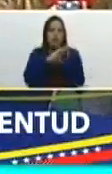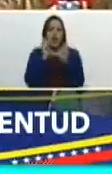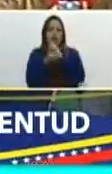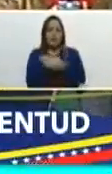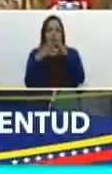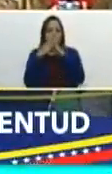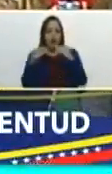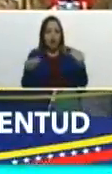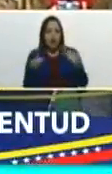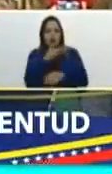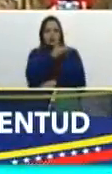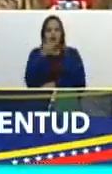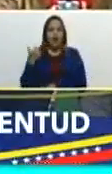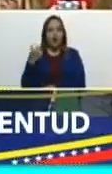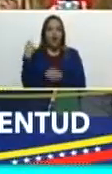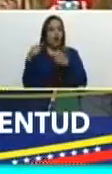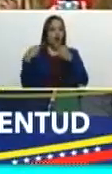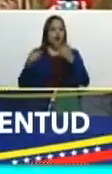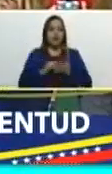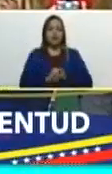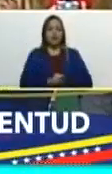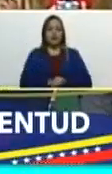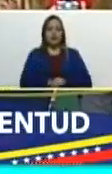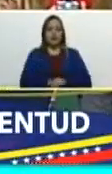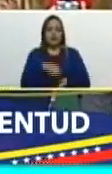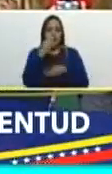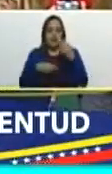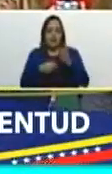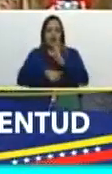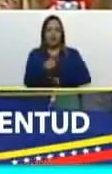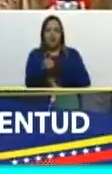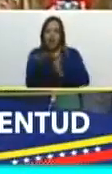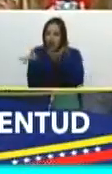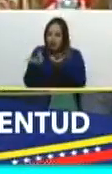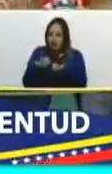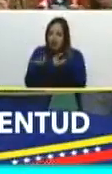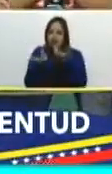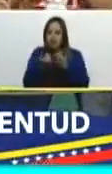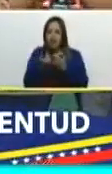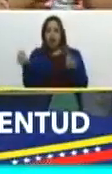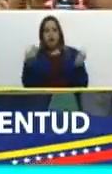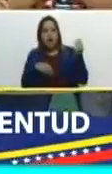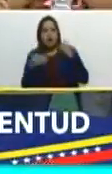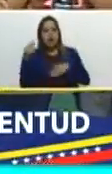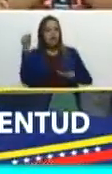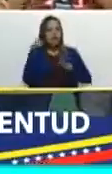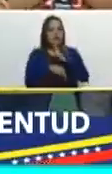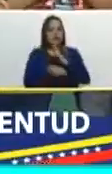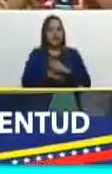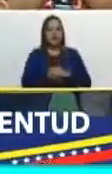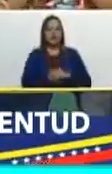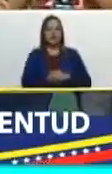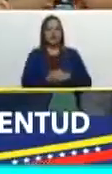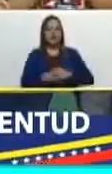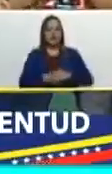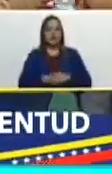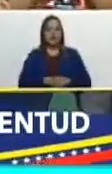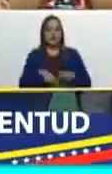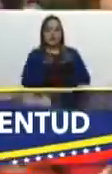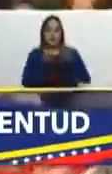todo, para mejorar las cosas, para hacerlas más atractivas, para darle mayor profundidad a la educación, a